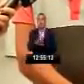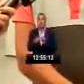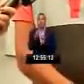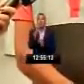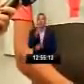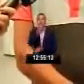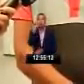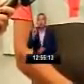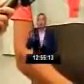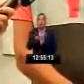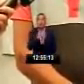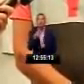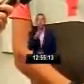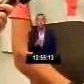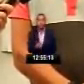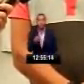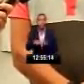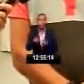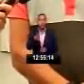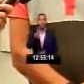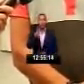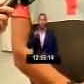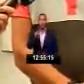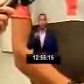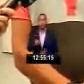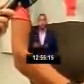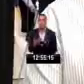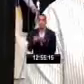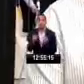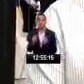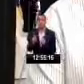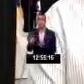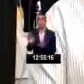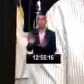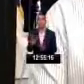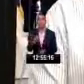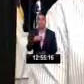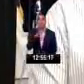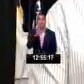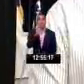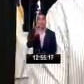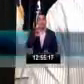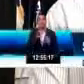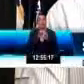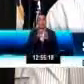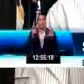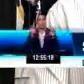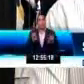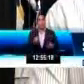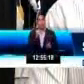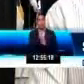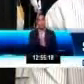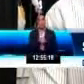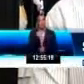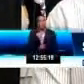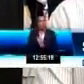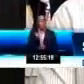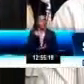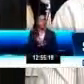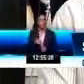que le exige la ley. Pero no es por darle realmente una oportunidad. Están 45 empresas trabajando